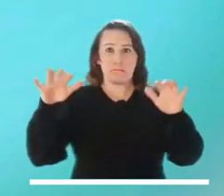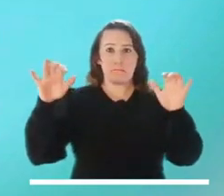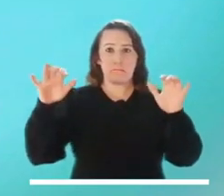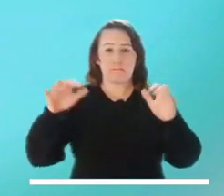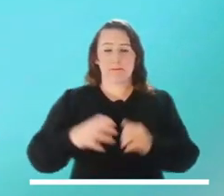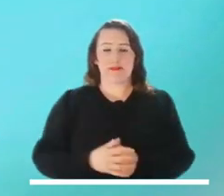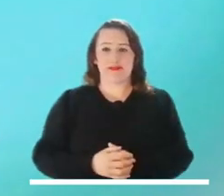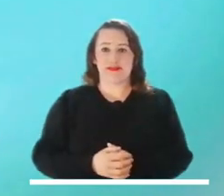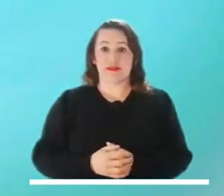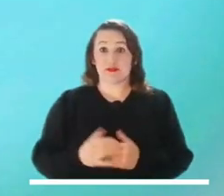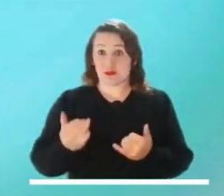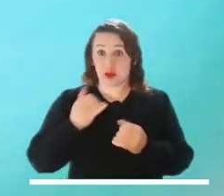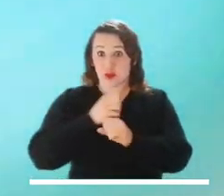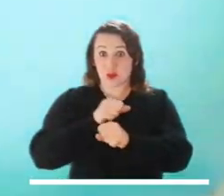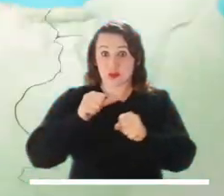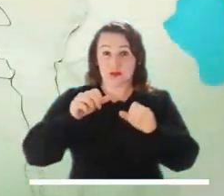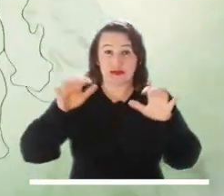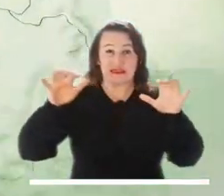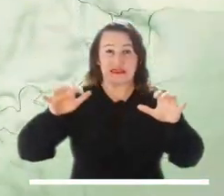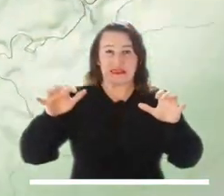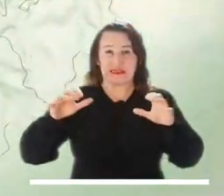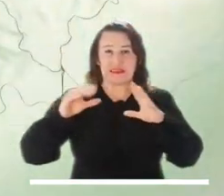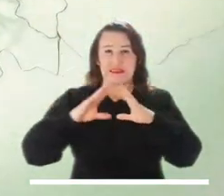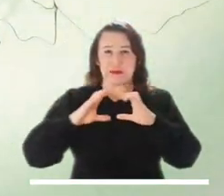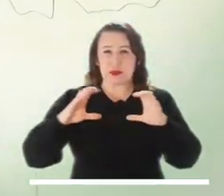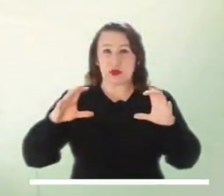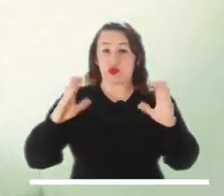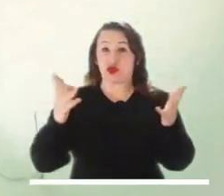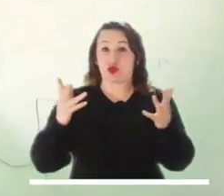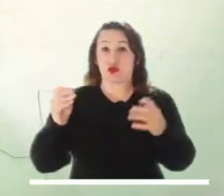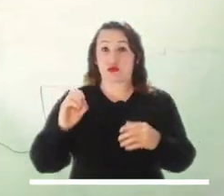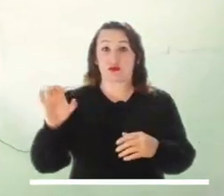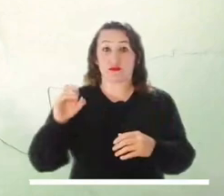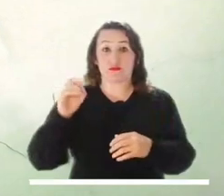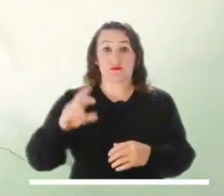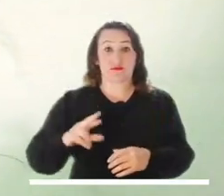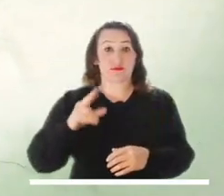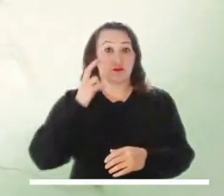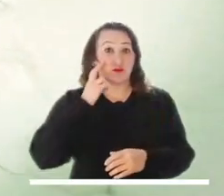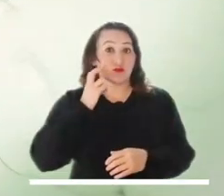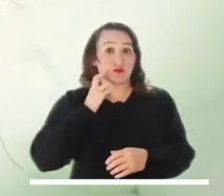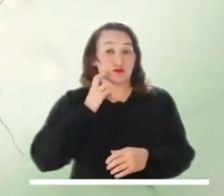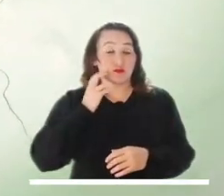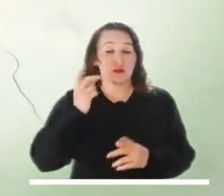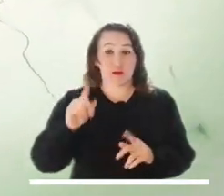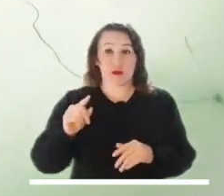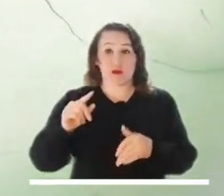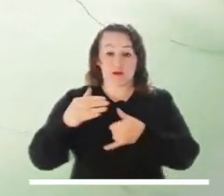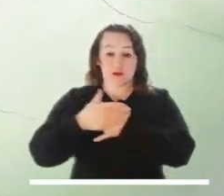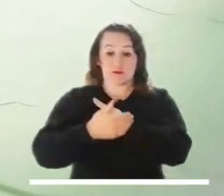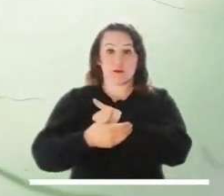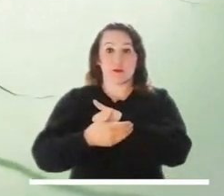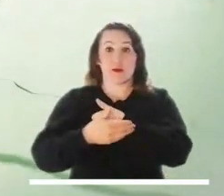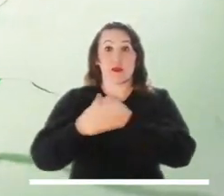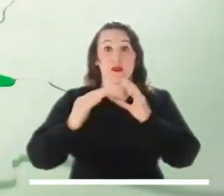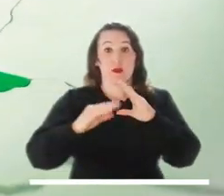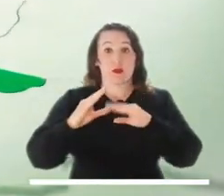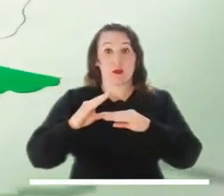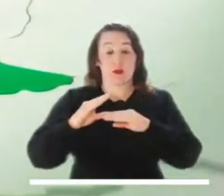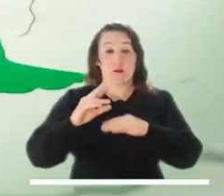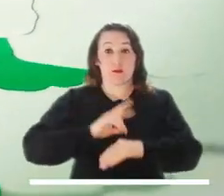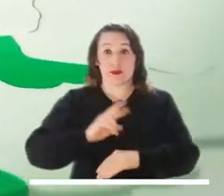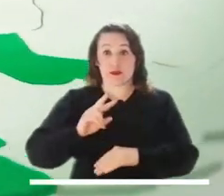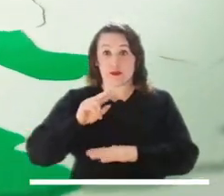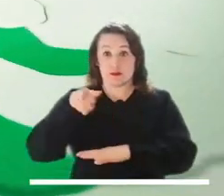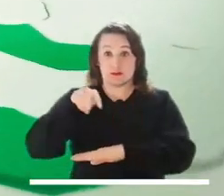islas. Mañana nublada y lluviosa se pronostica en el occidente y sur de Chocó y hacia el litoral de Cauca, Valle